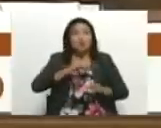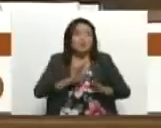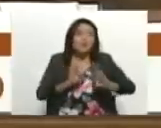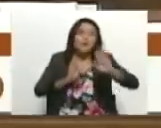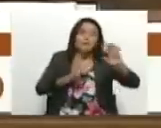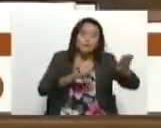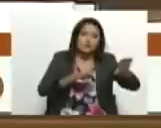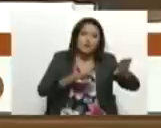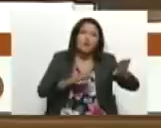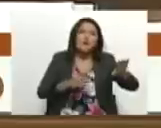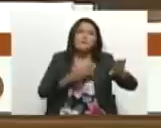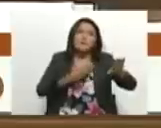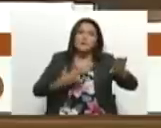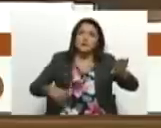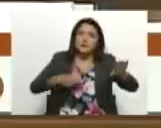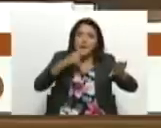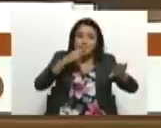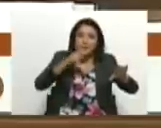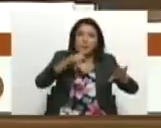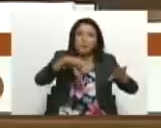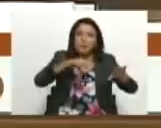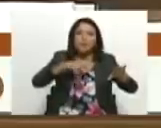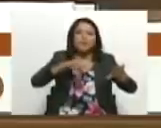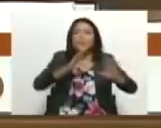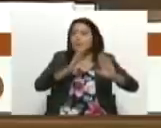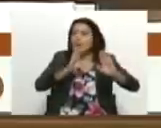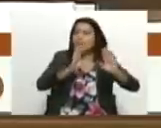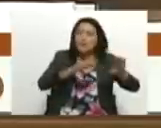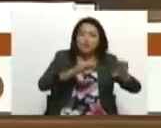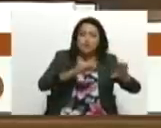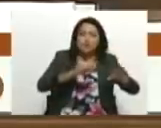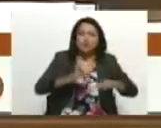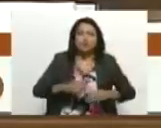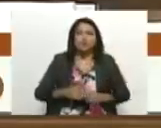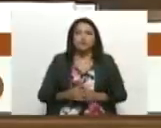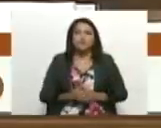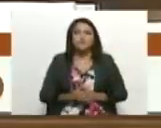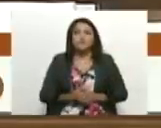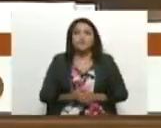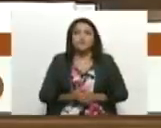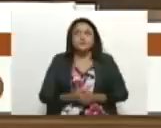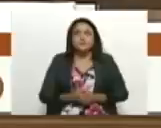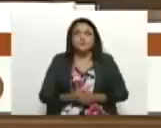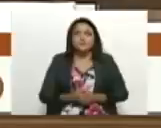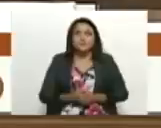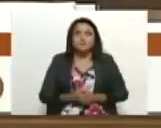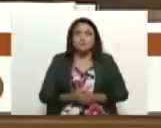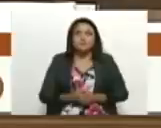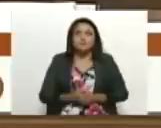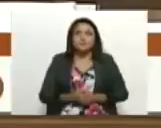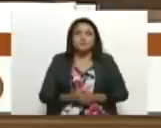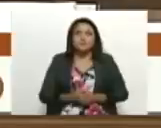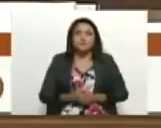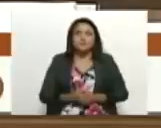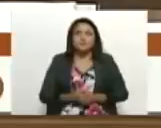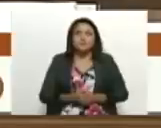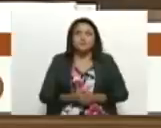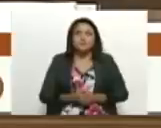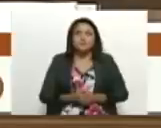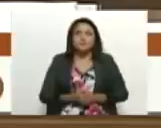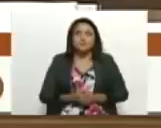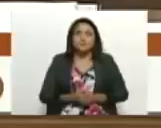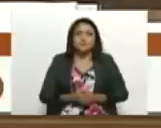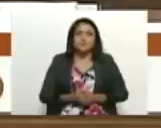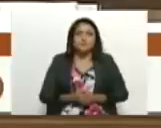acompañar este proceso de lucha contra la corrupción que tiene como